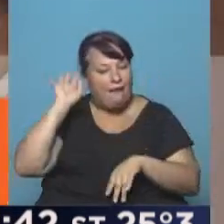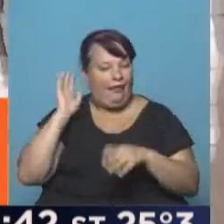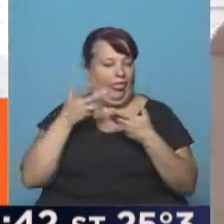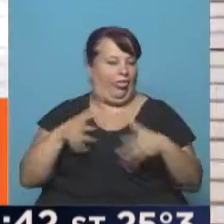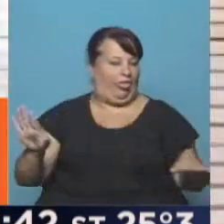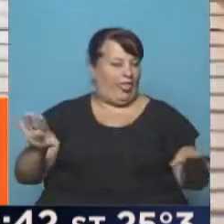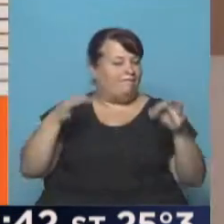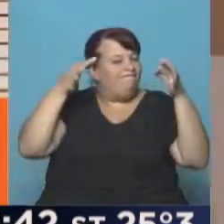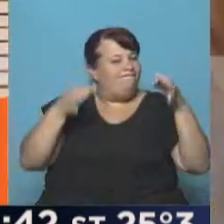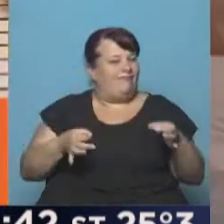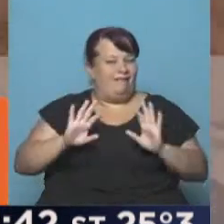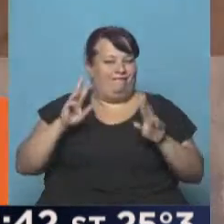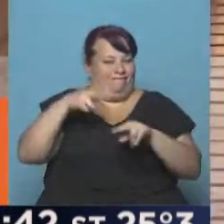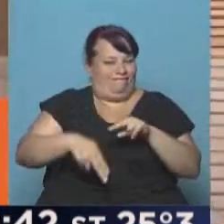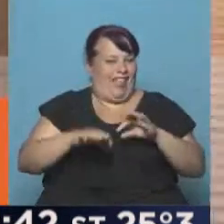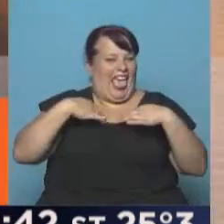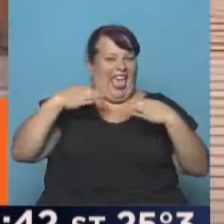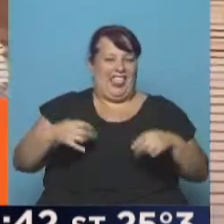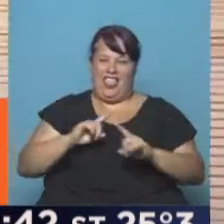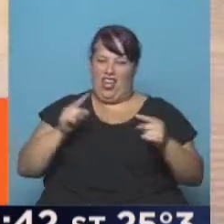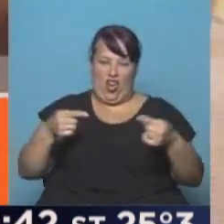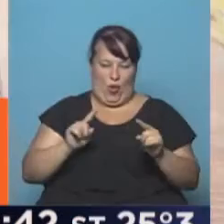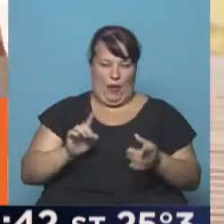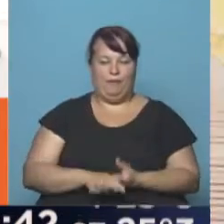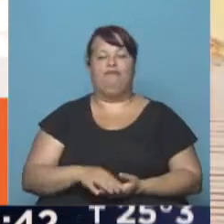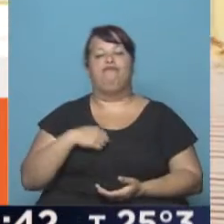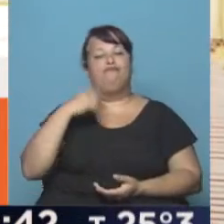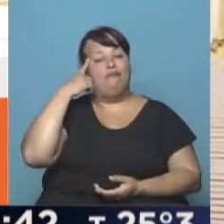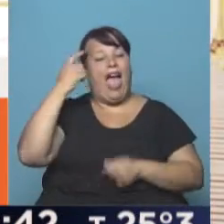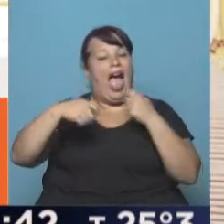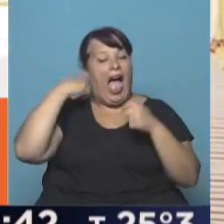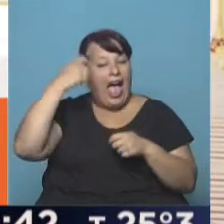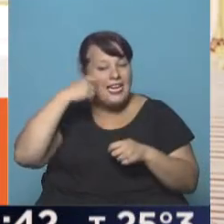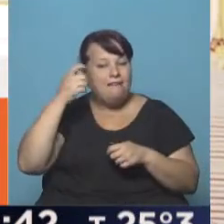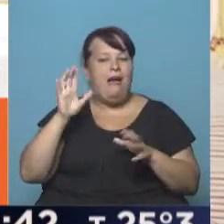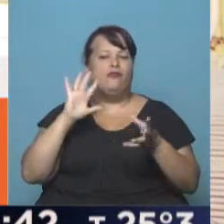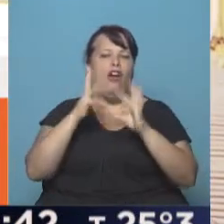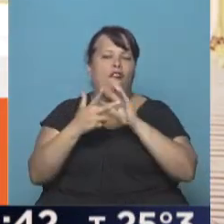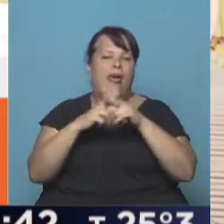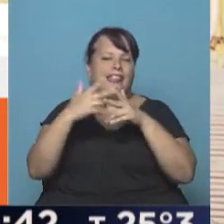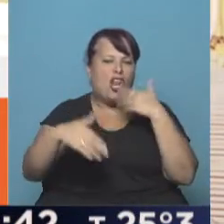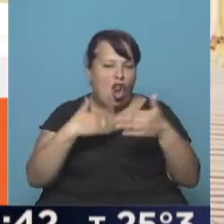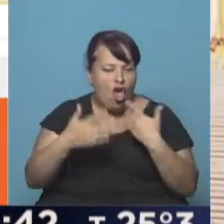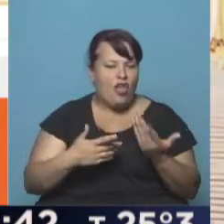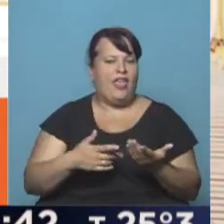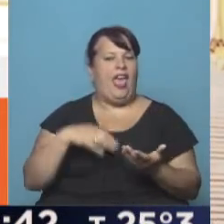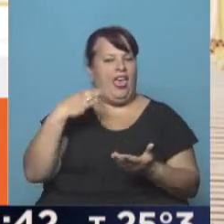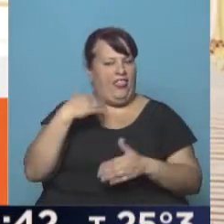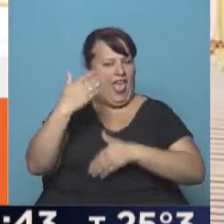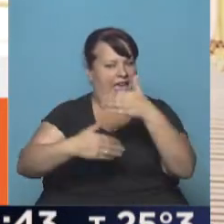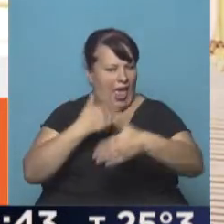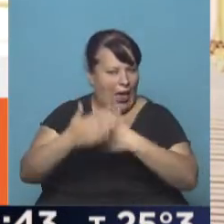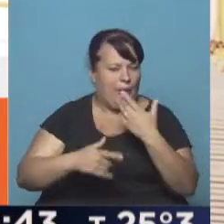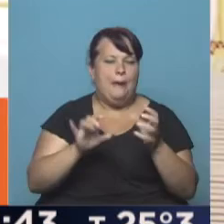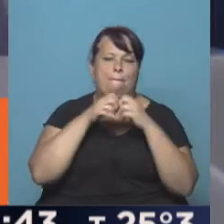tienen un límite ético queremos que los animales es una tecnología que tiene que progresar que